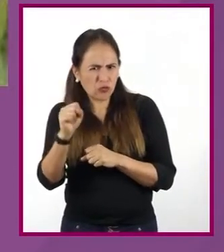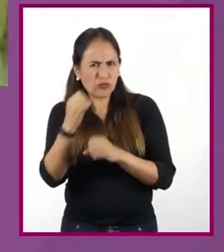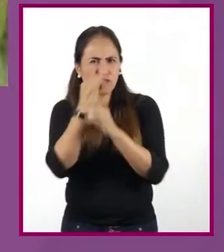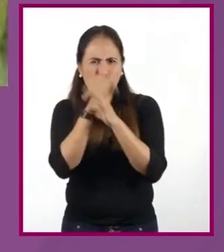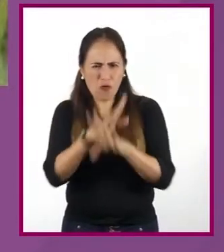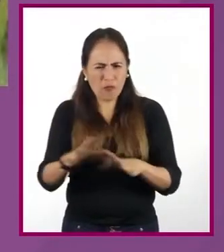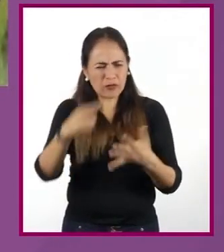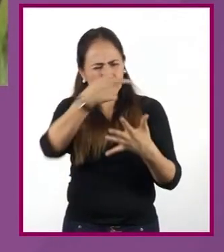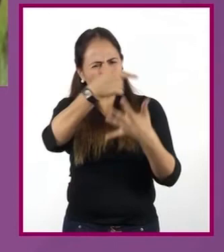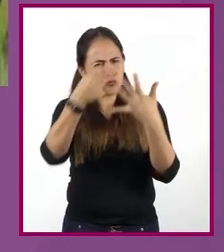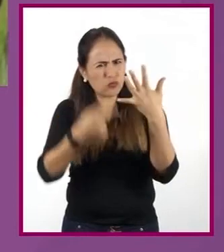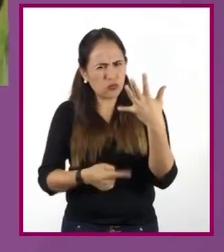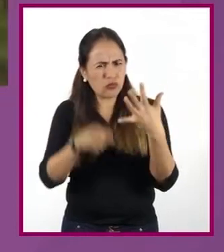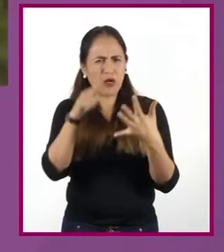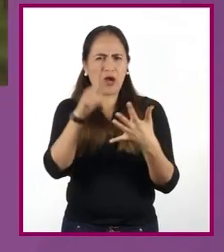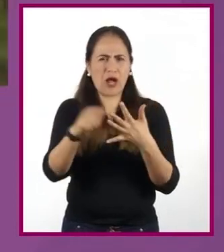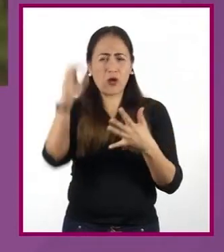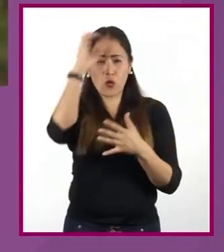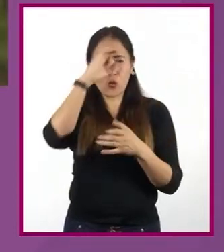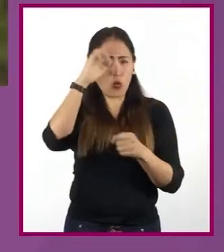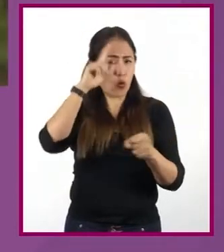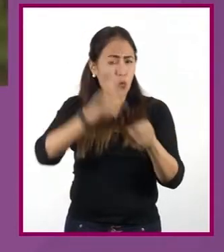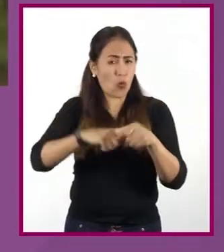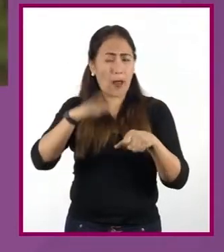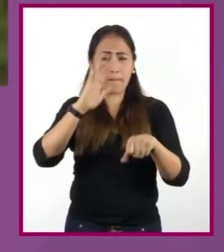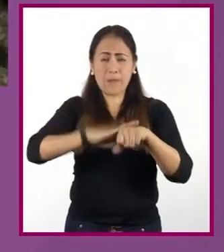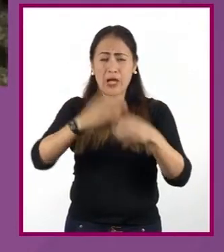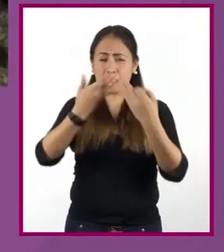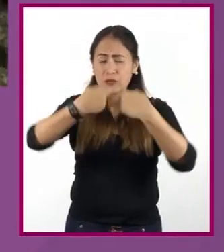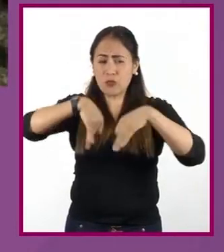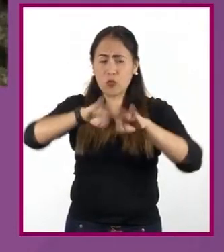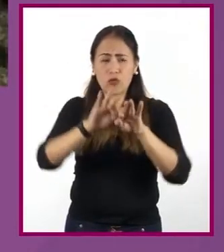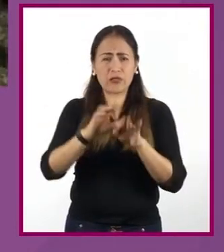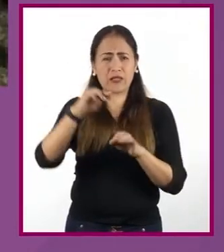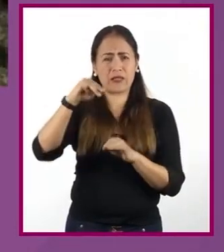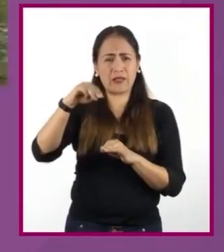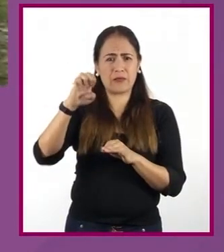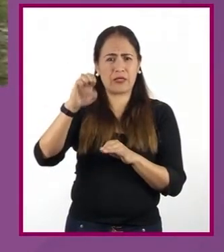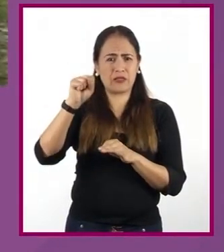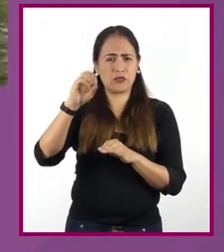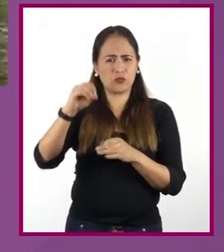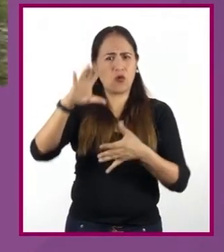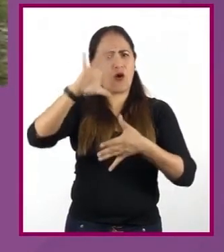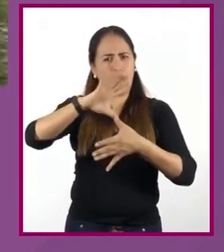el final de una de las culturas más importantes de Mesoamérica.